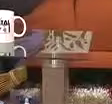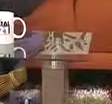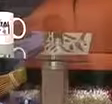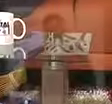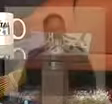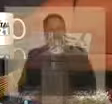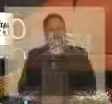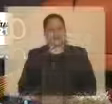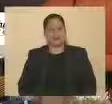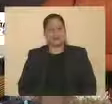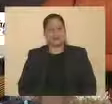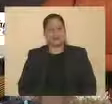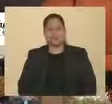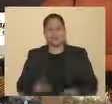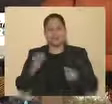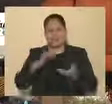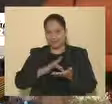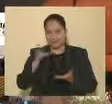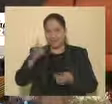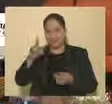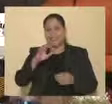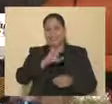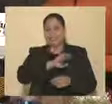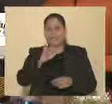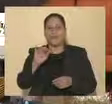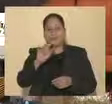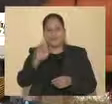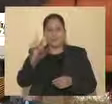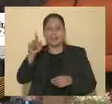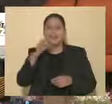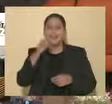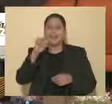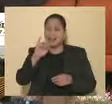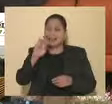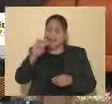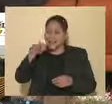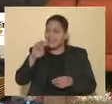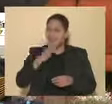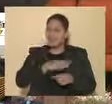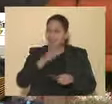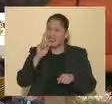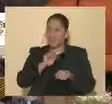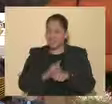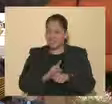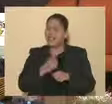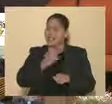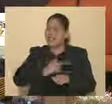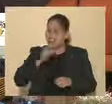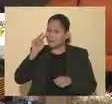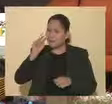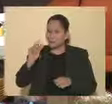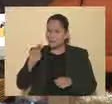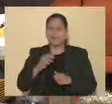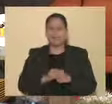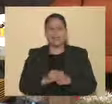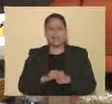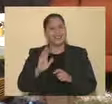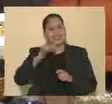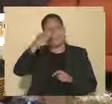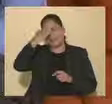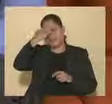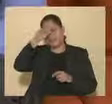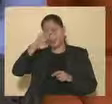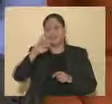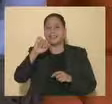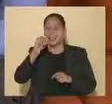intimidad. Querido Juan Ramón, Irene, muy buenos días. Buenos días. Qué bueno verte. No, Ya gusto se te tenerlos extrañaba.